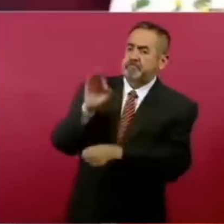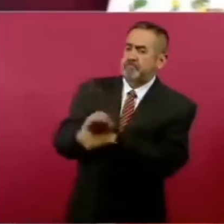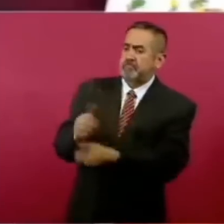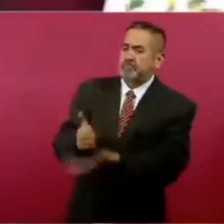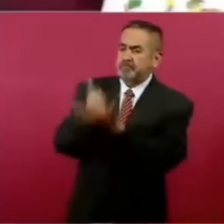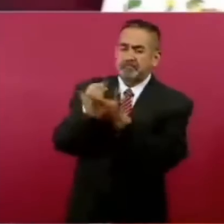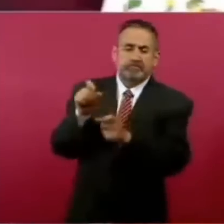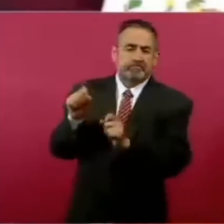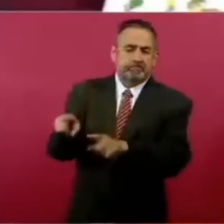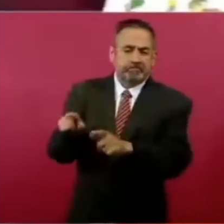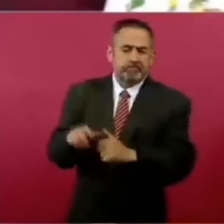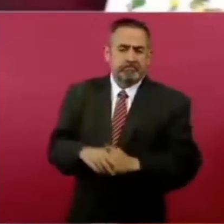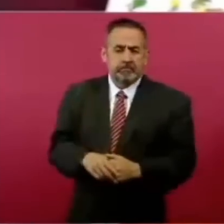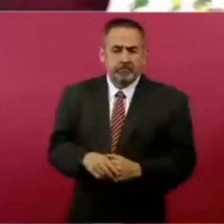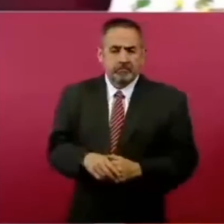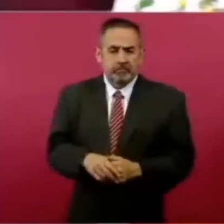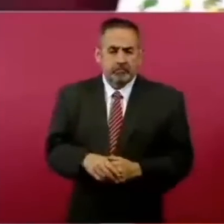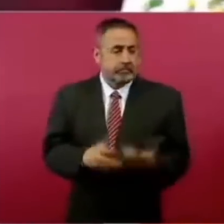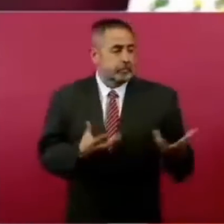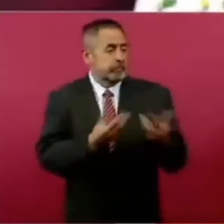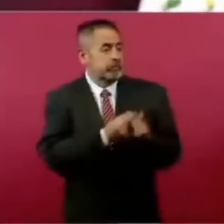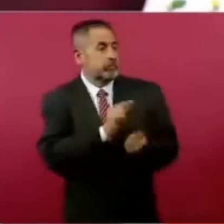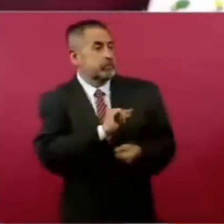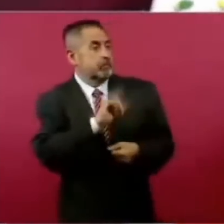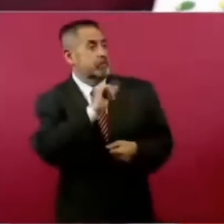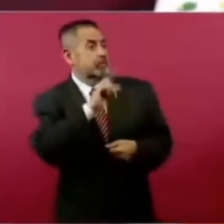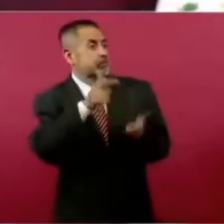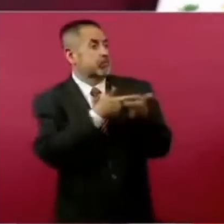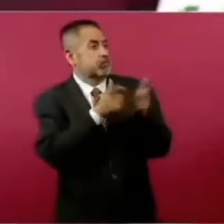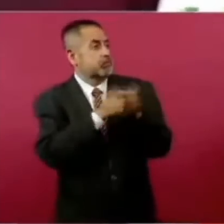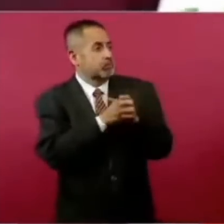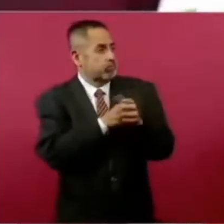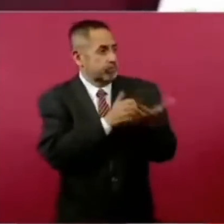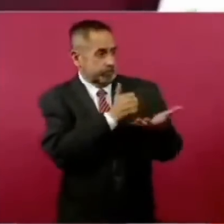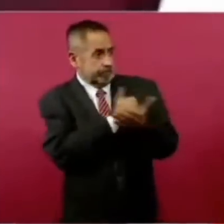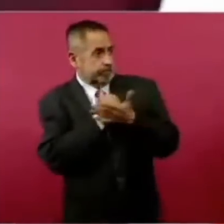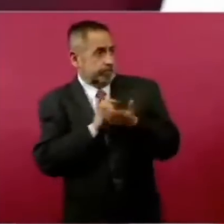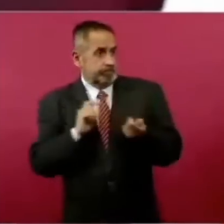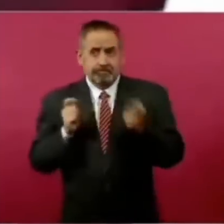Las transformaciones no se hacen con las élites.